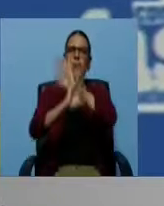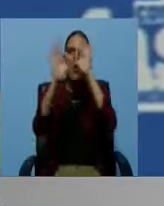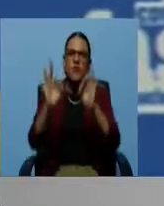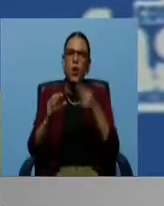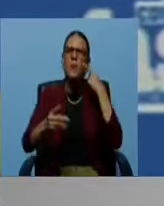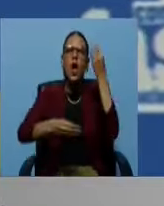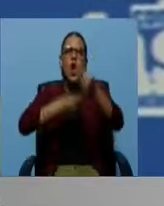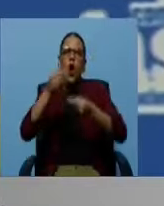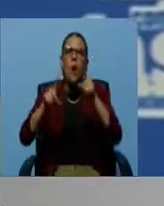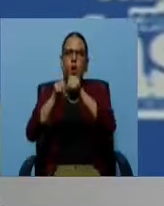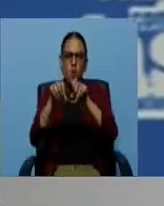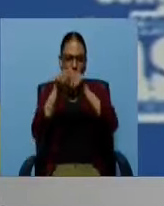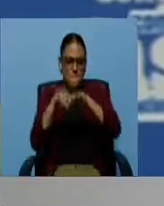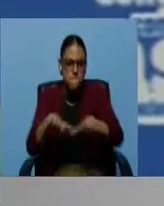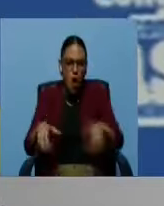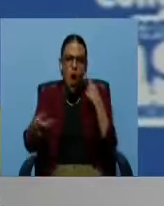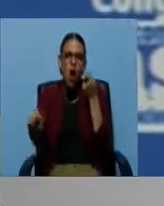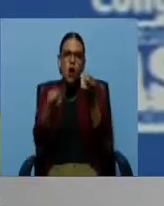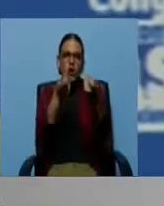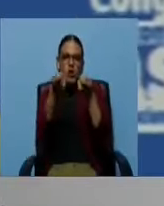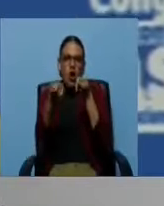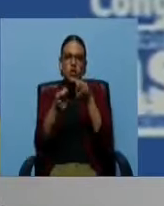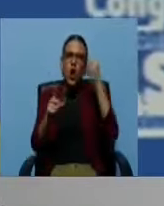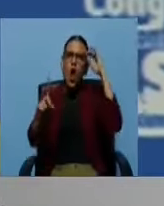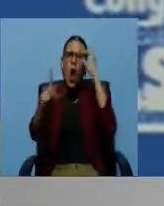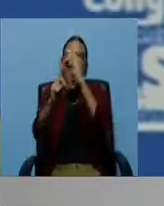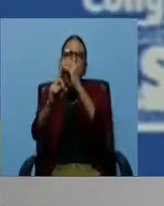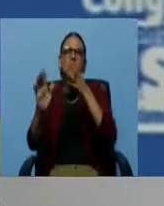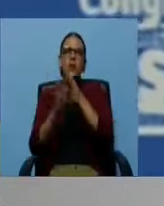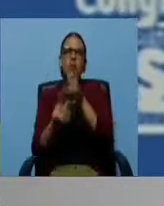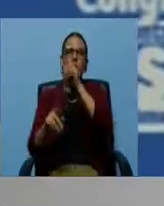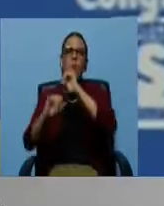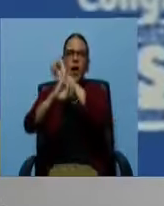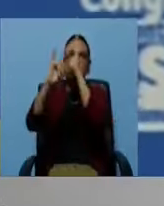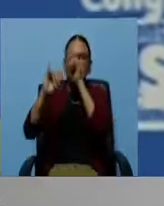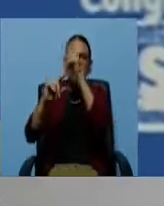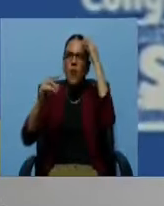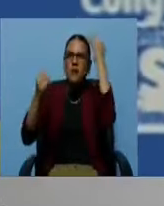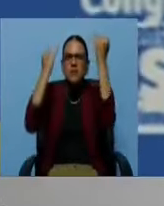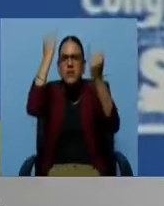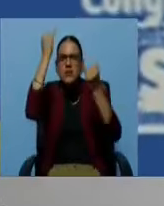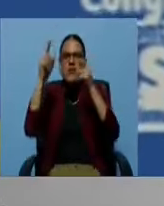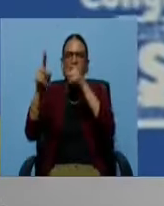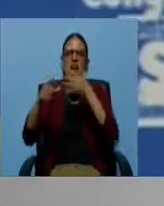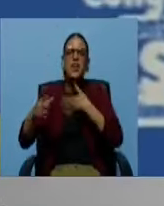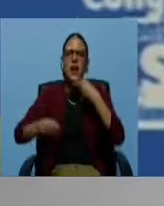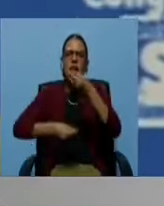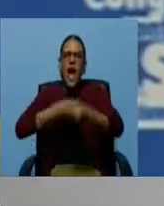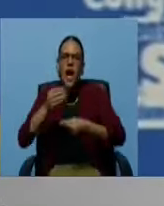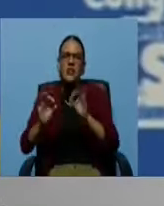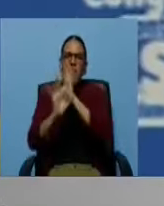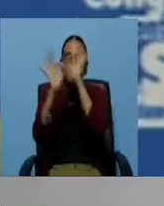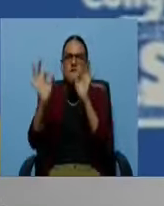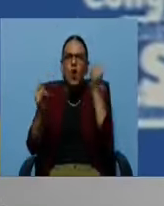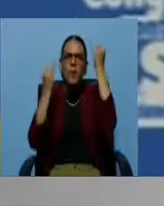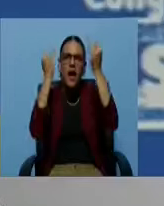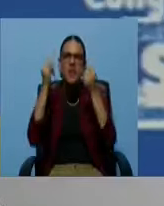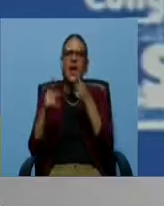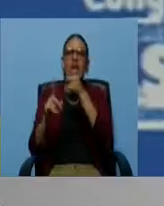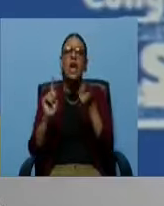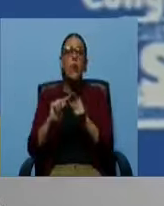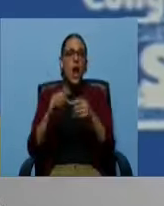sus ramificaciones? ¿Cuáles son sus objetivos? Que son precisamente objetivos contrarios a los